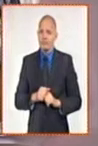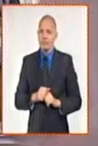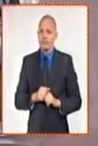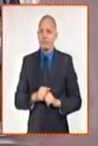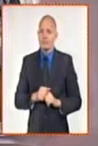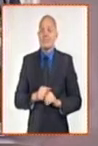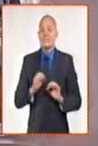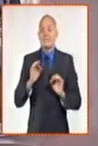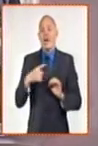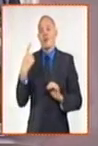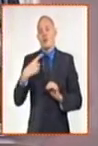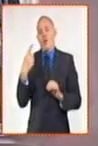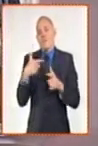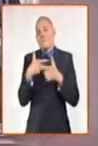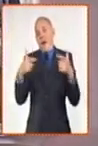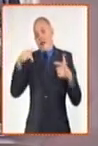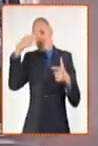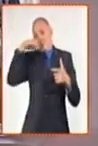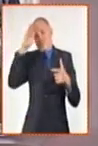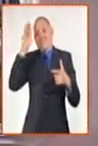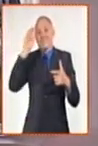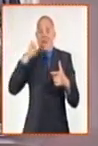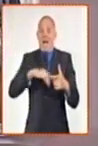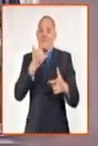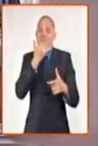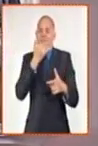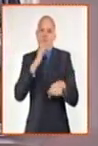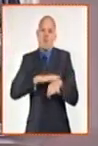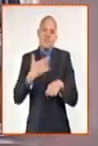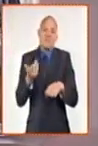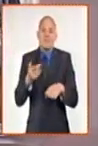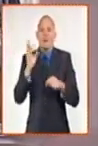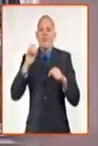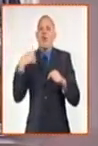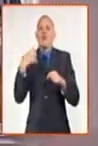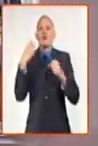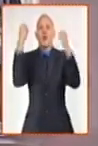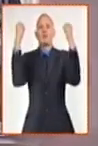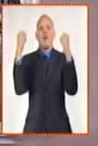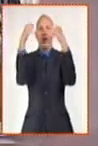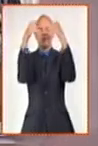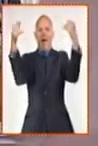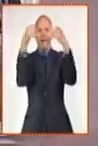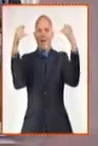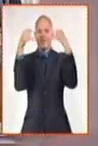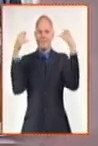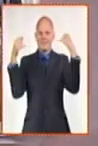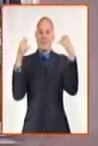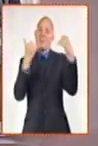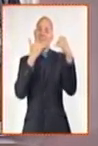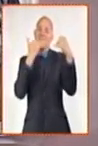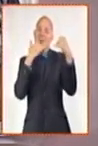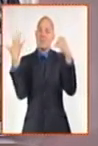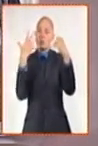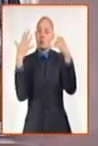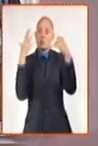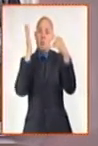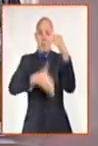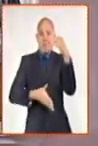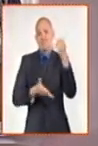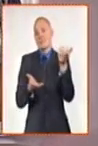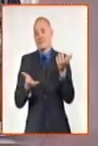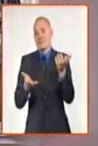la infraestructura eléctrica nuestra es aérea y es vulnerable realmente al paso del huracán, y la red de